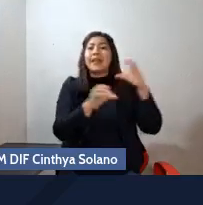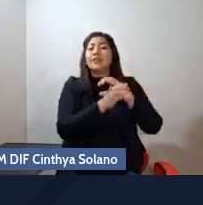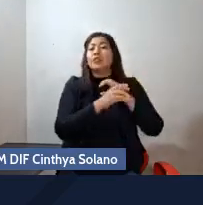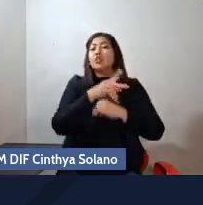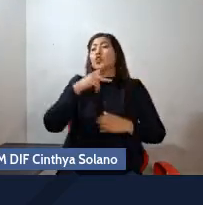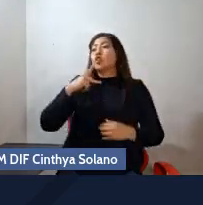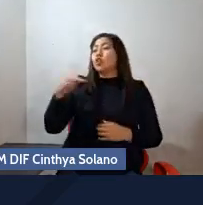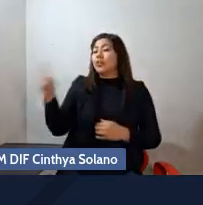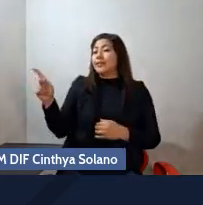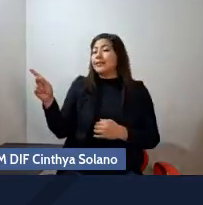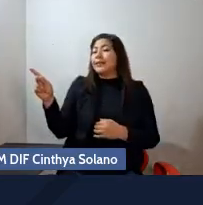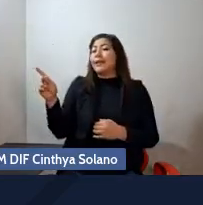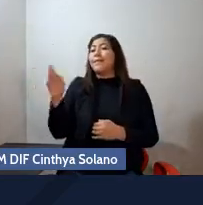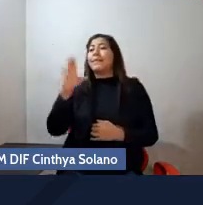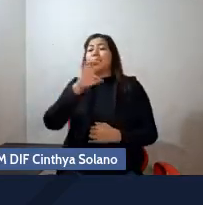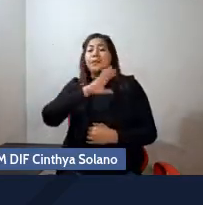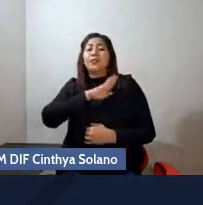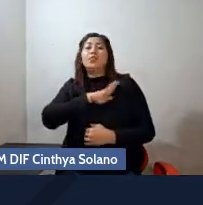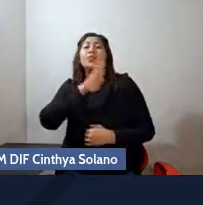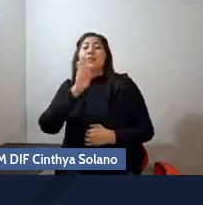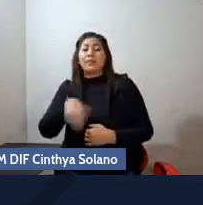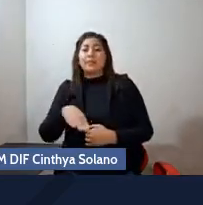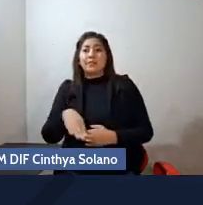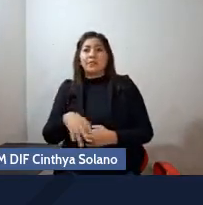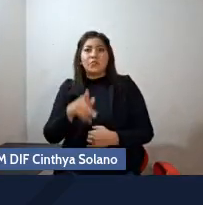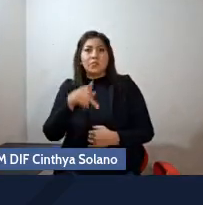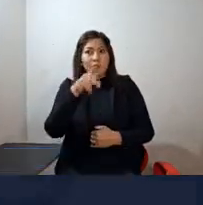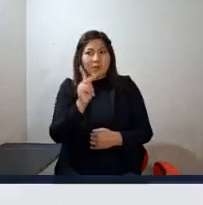Entonces ahí ya se creó un problema, ajá,